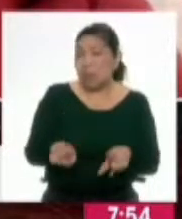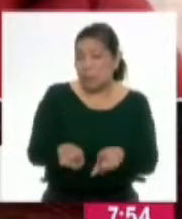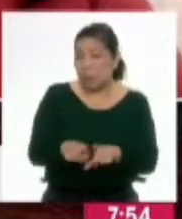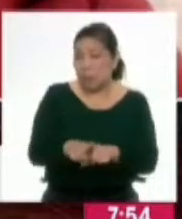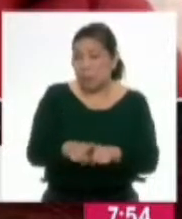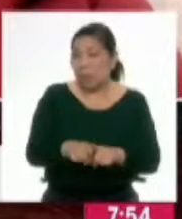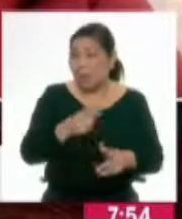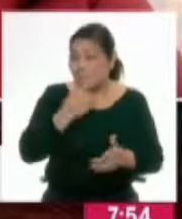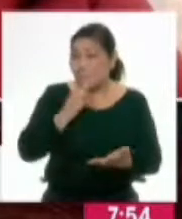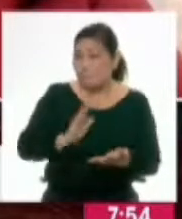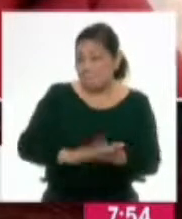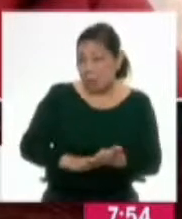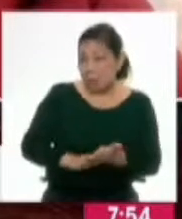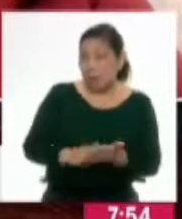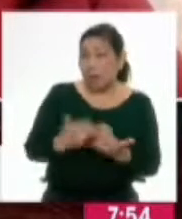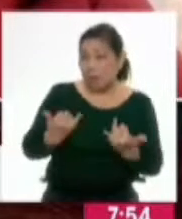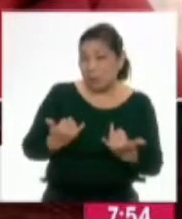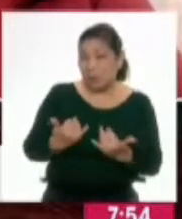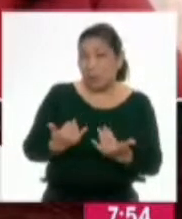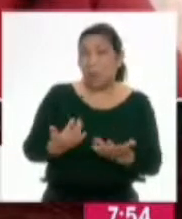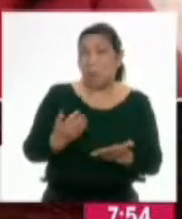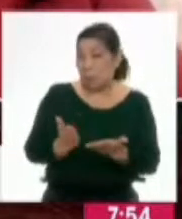también la pasan mal por esta coyuntura?